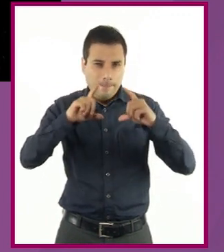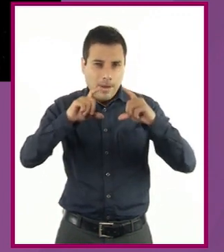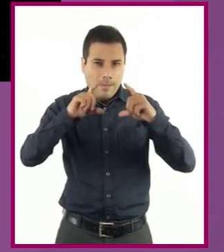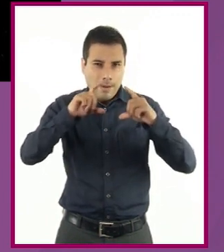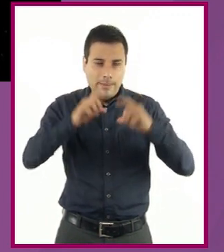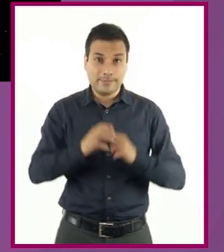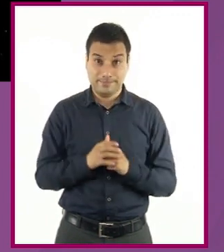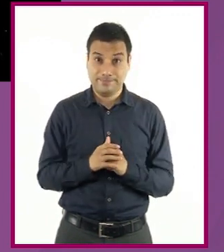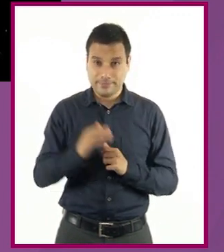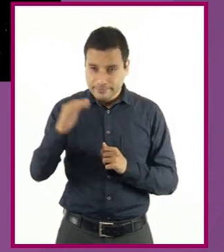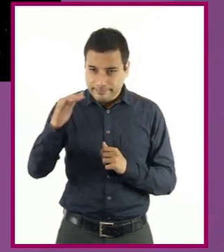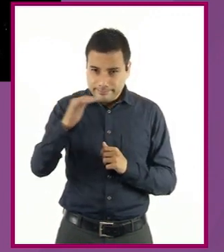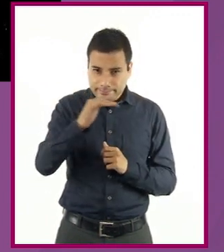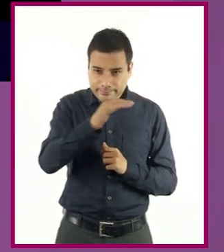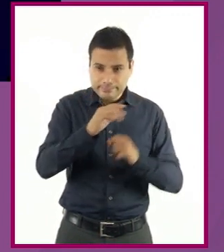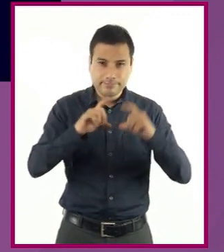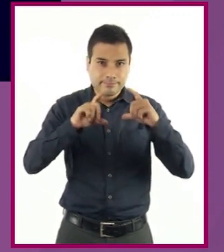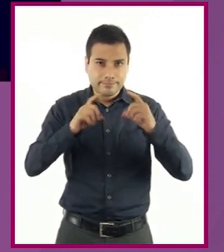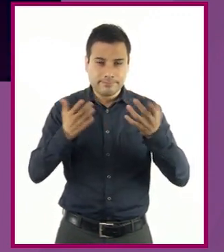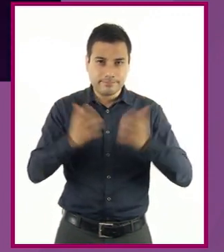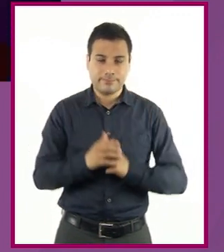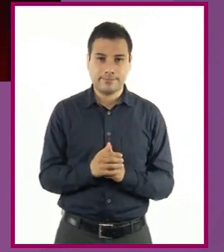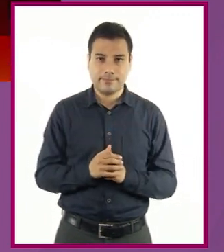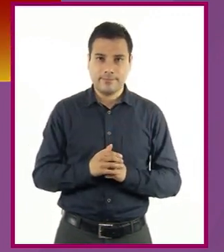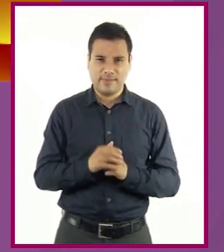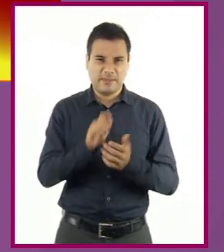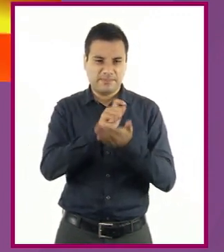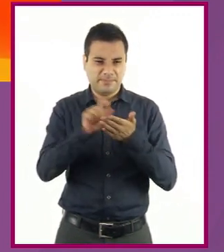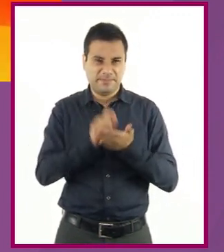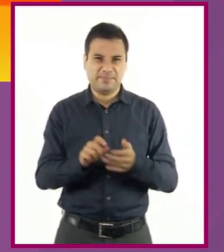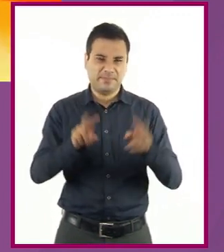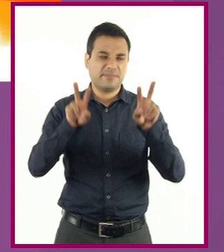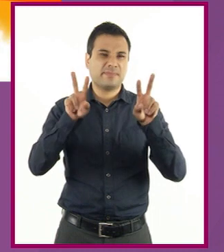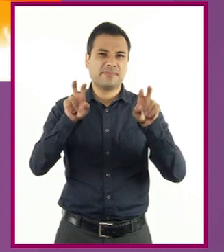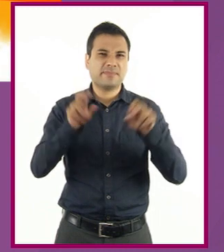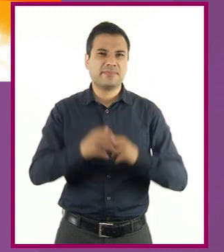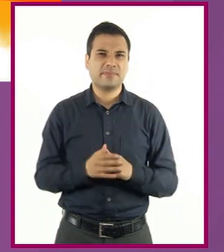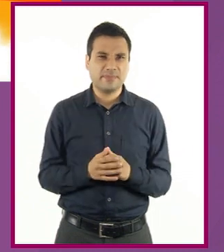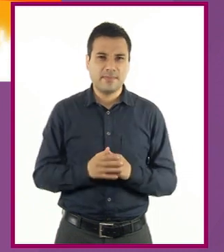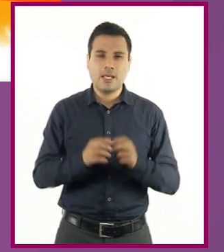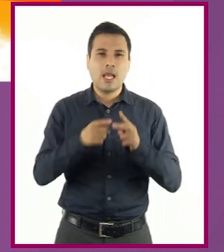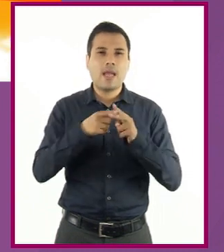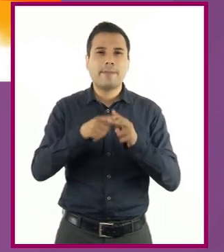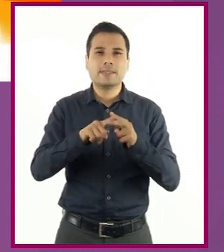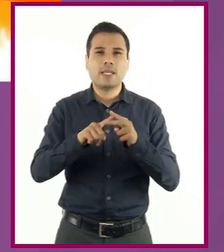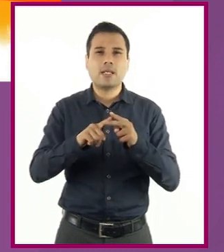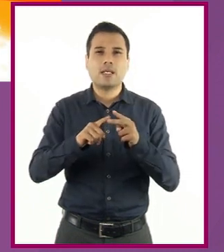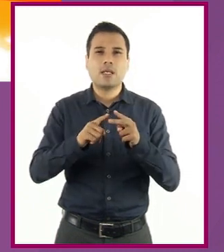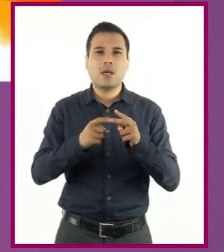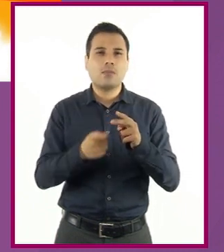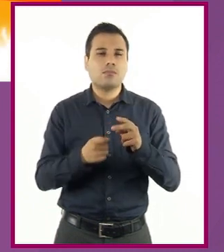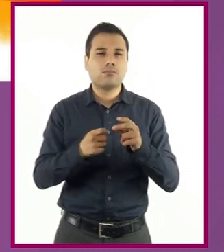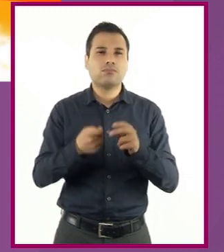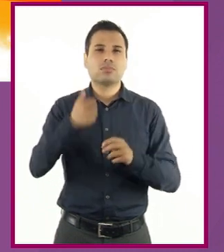específicas de este fenómeno. En el artículo titulado El origen de los elementos químicos, Gamow expuso cómo tras la explosión